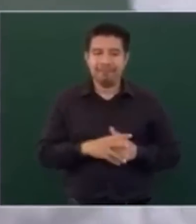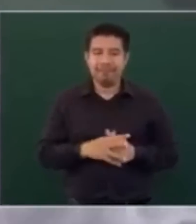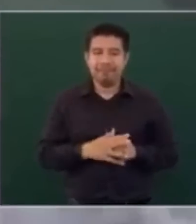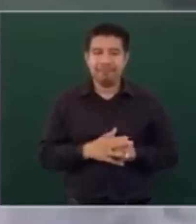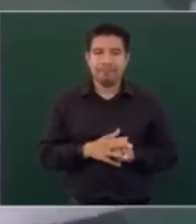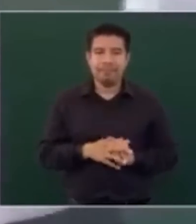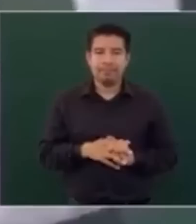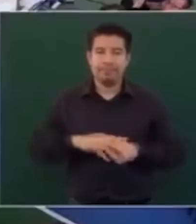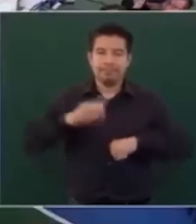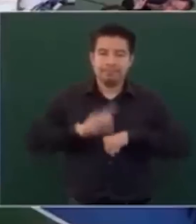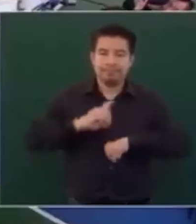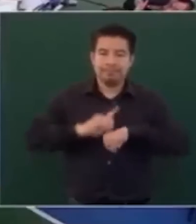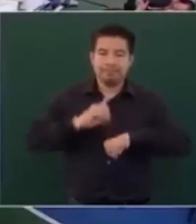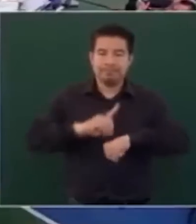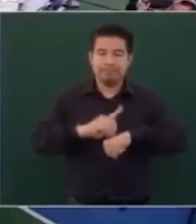Todos los días